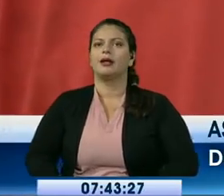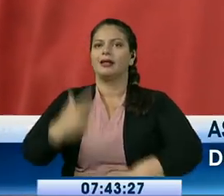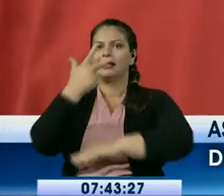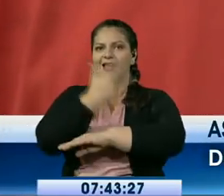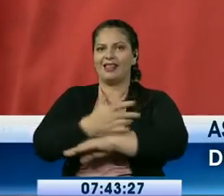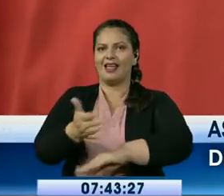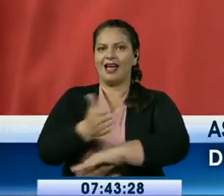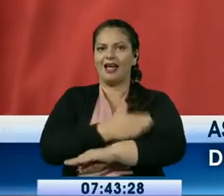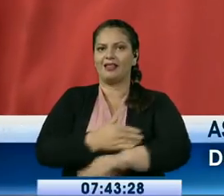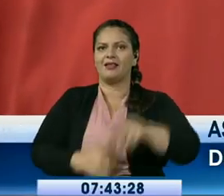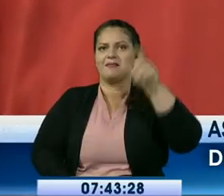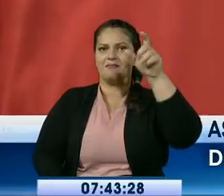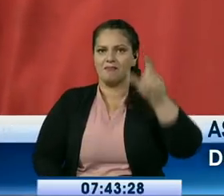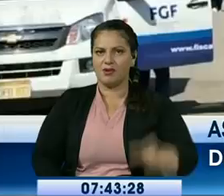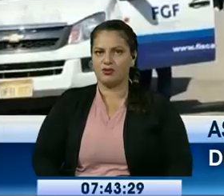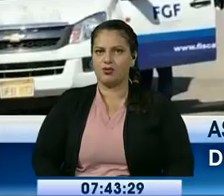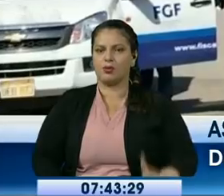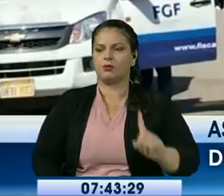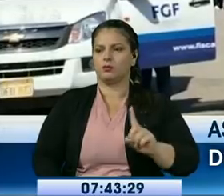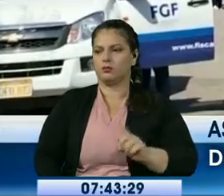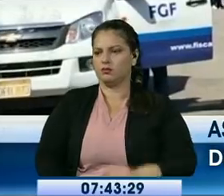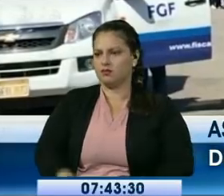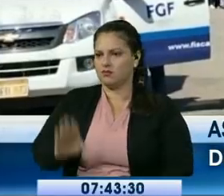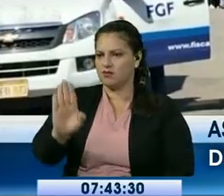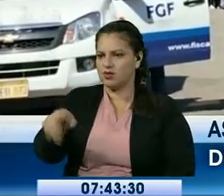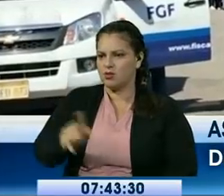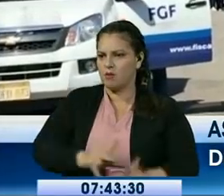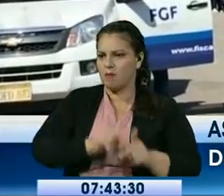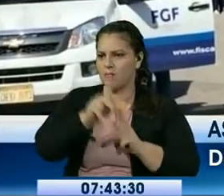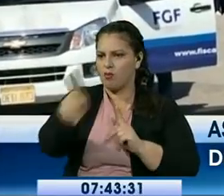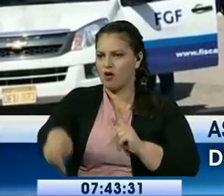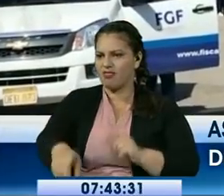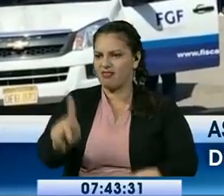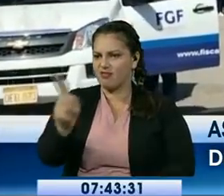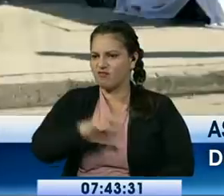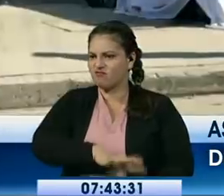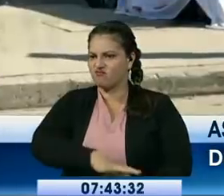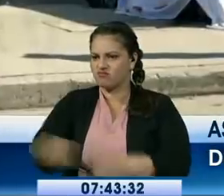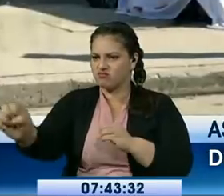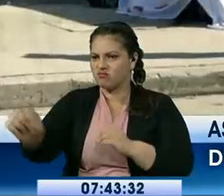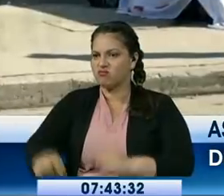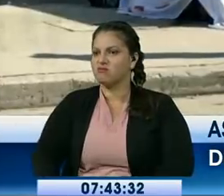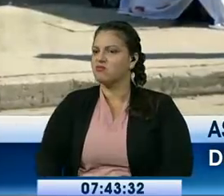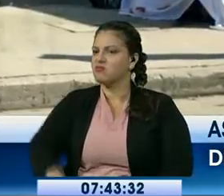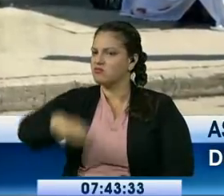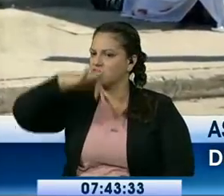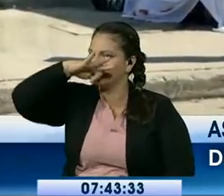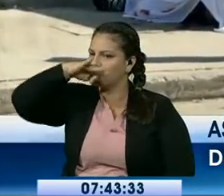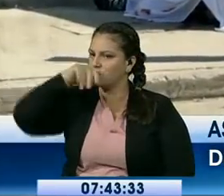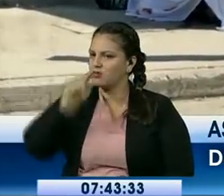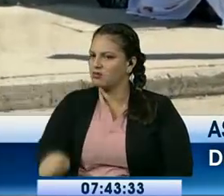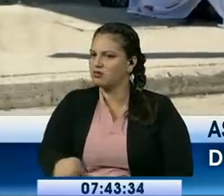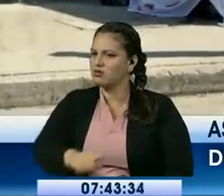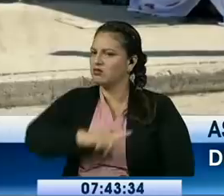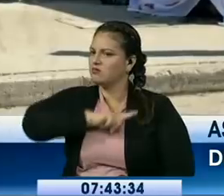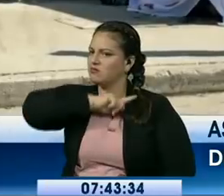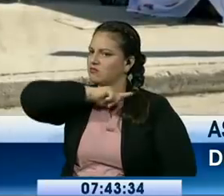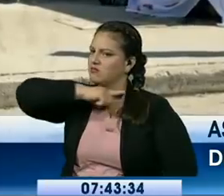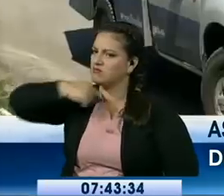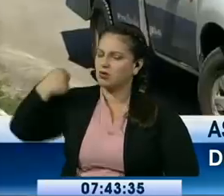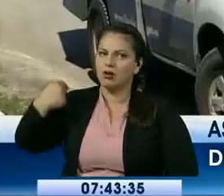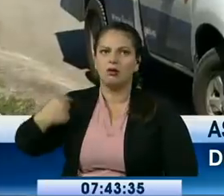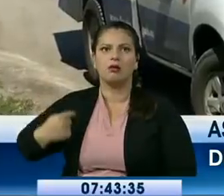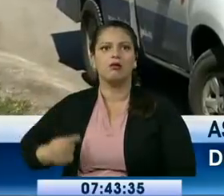sacas el puente, te matamos. Agentes de la DINASED y de Criminalística realizaron el debido procedimiento y recabaron